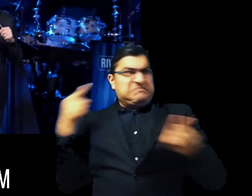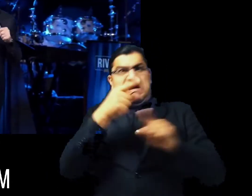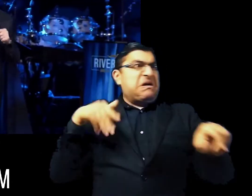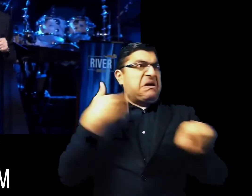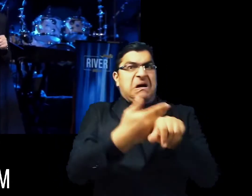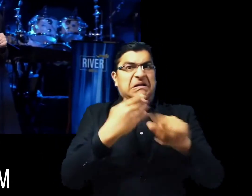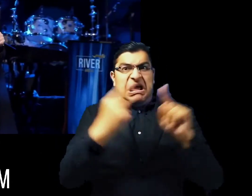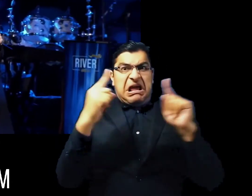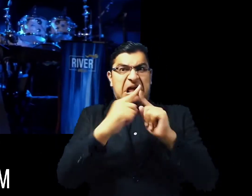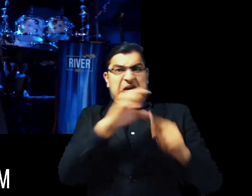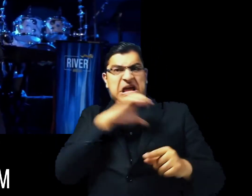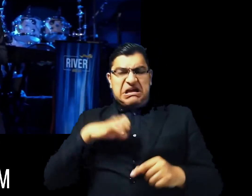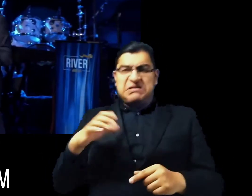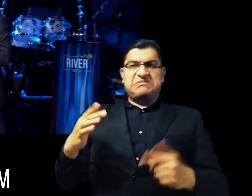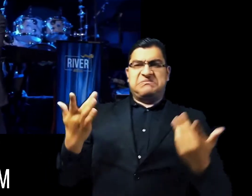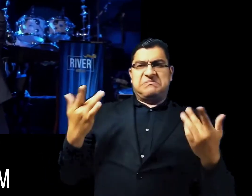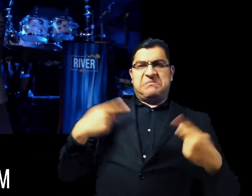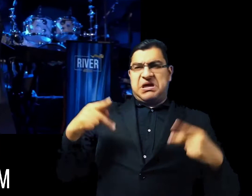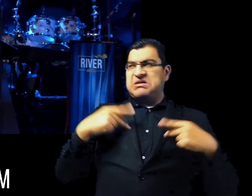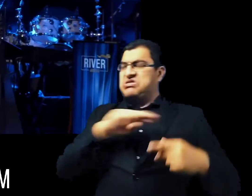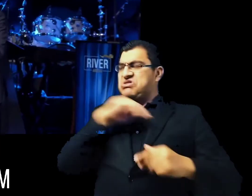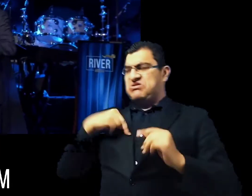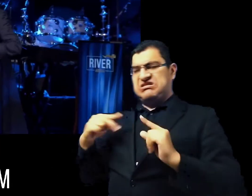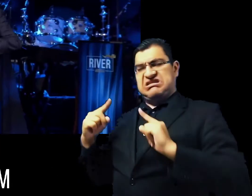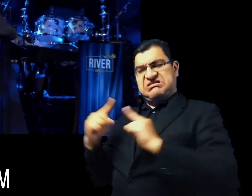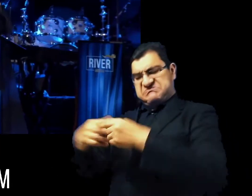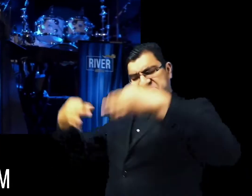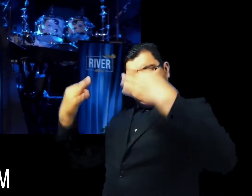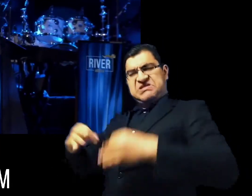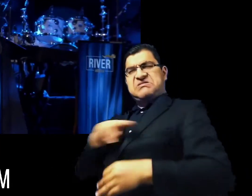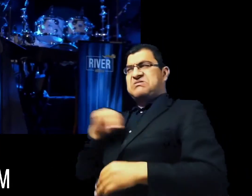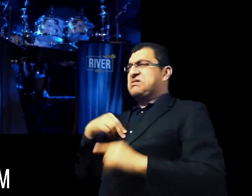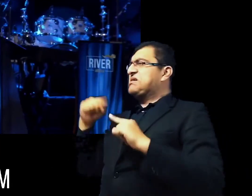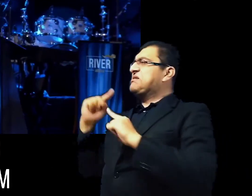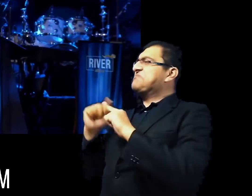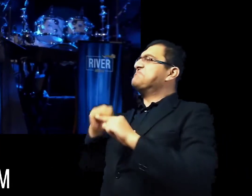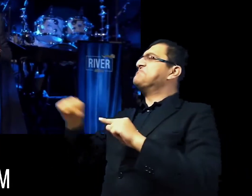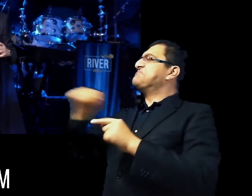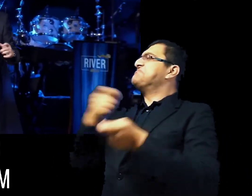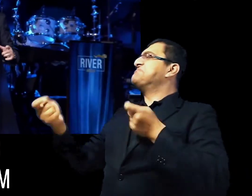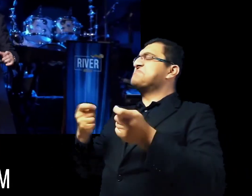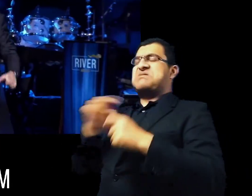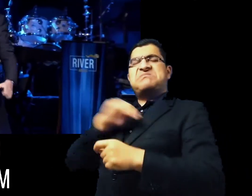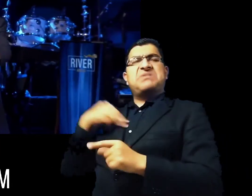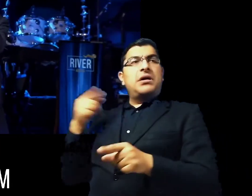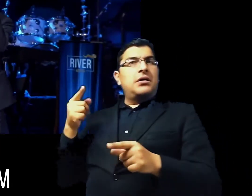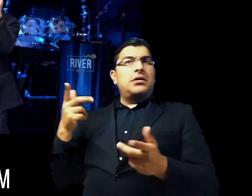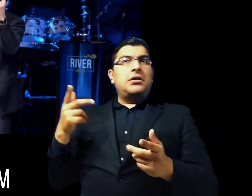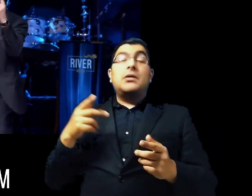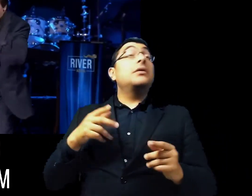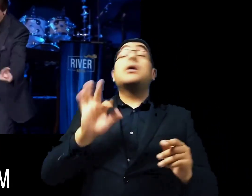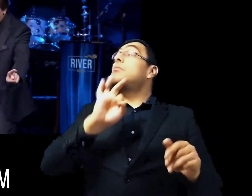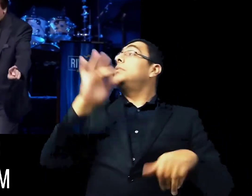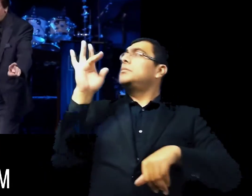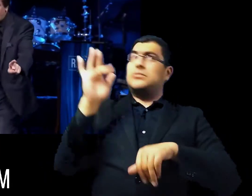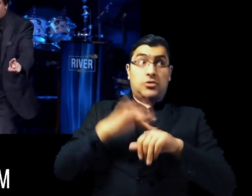las iglesias y que a veces se jactan de decir nosotros tenemos no sé cuántas iglesias bajo nuestra cobertura, dijeran tocas a uno y tocas a todos?